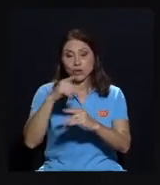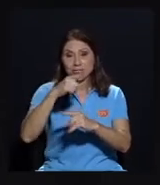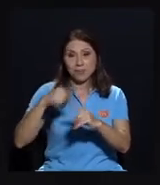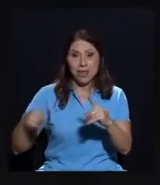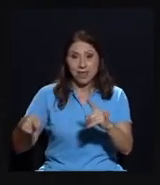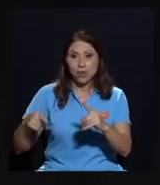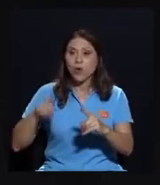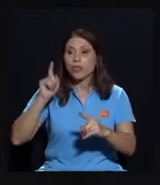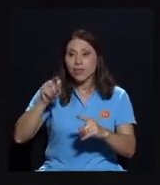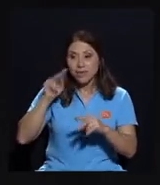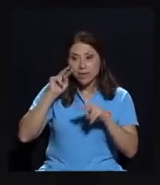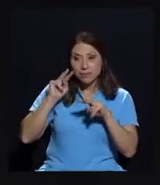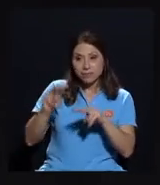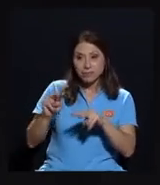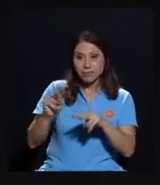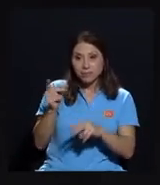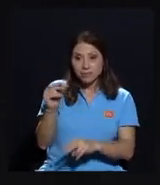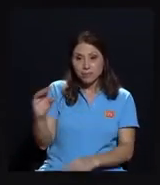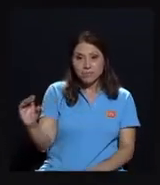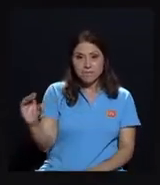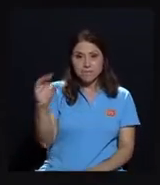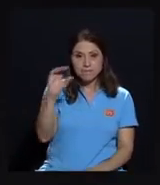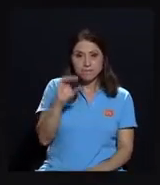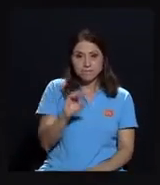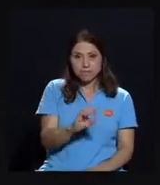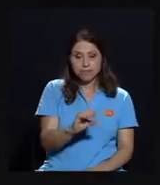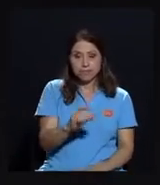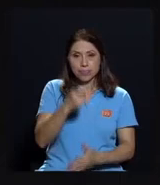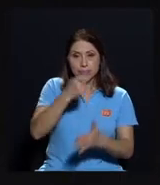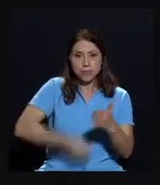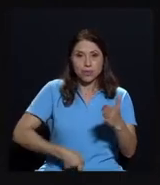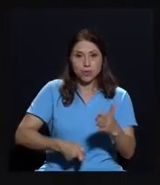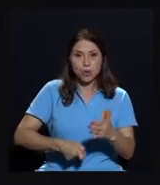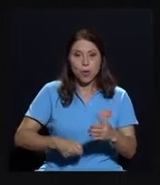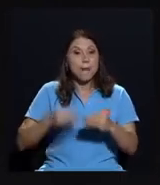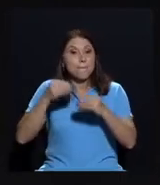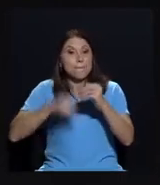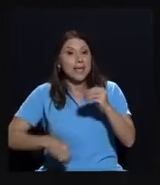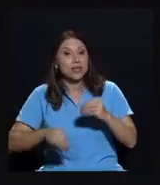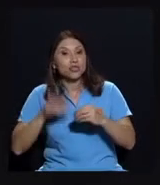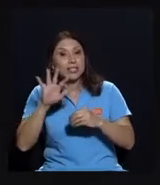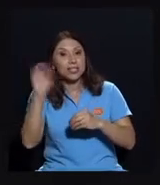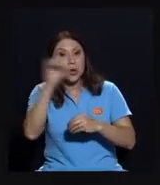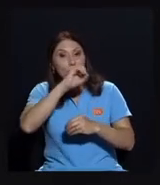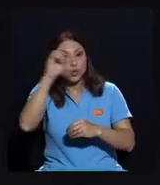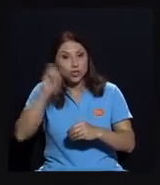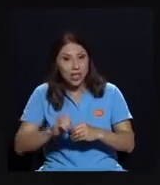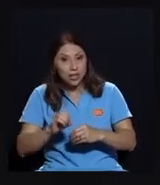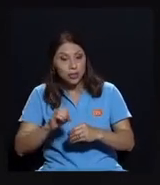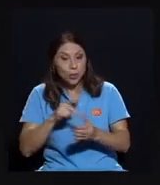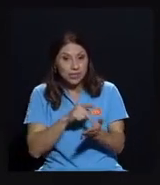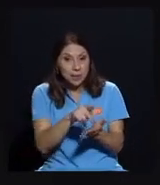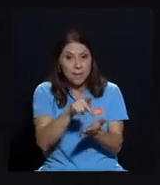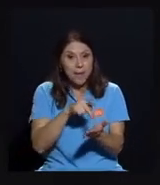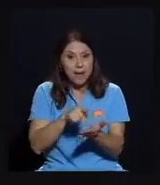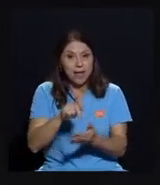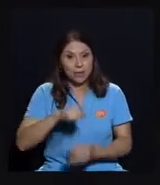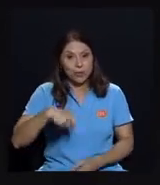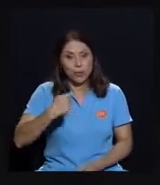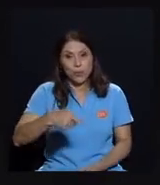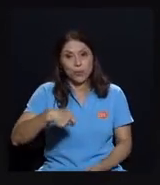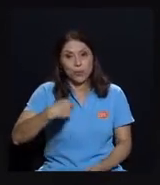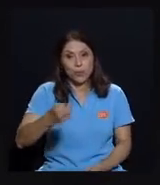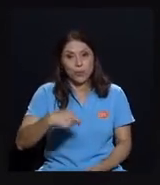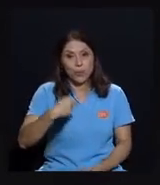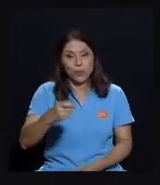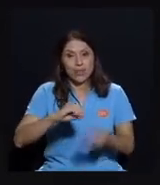pagando menos del 5 por ciento de los costarricenses los que están devengando eso pero son los salarios más altos y si deberían tener una